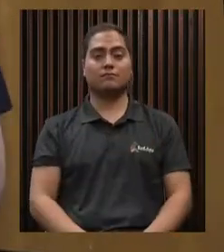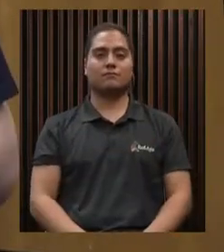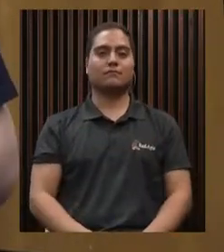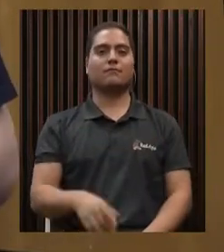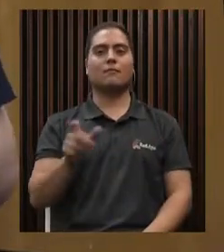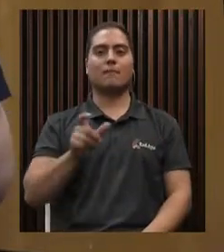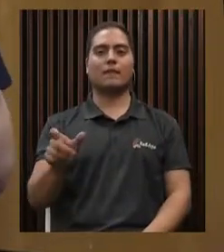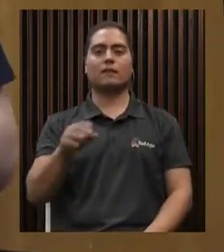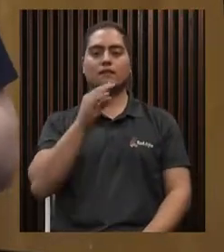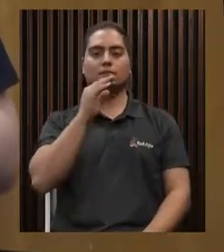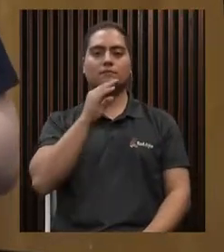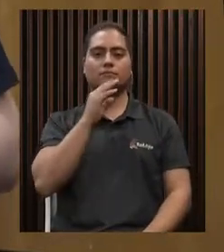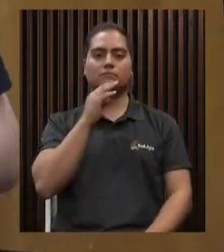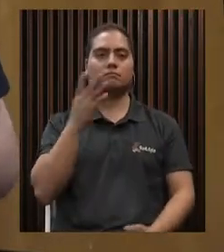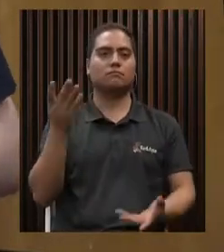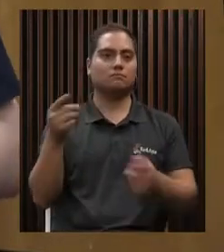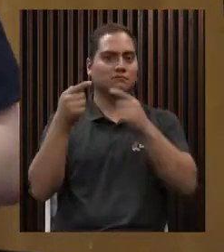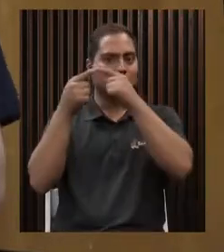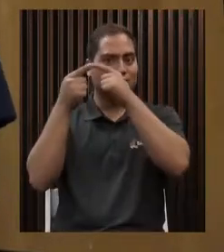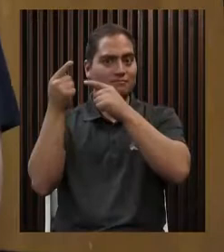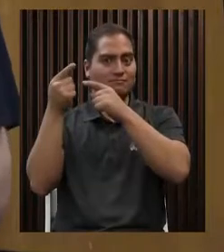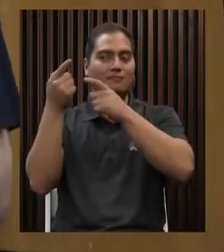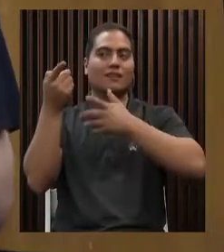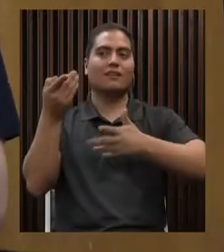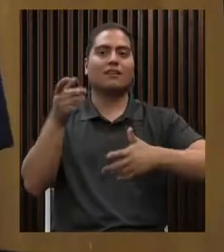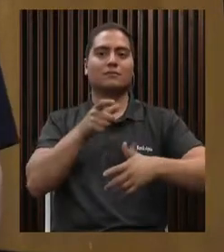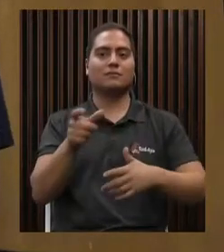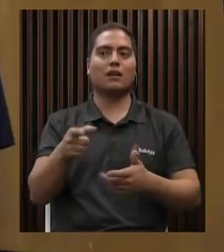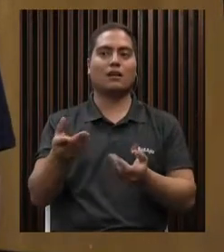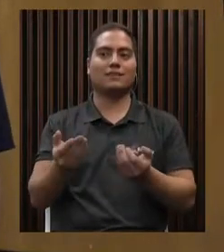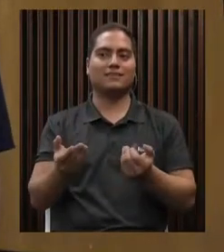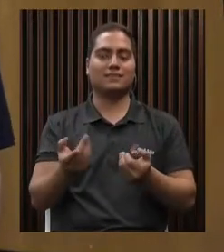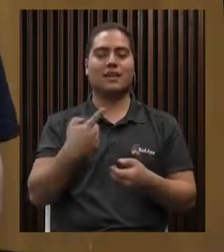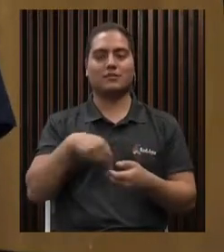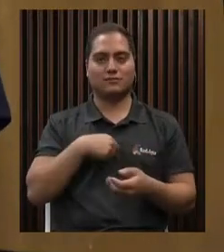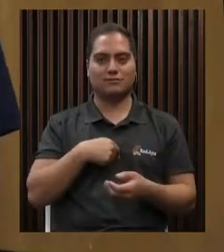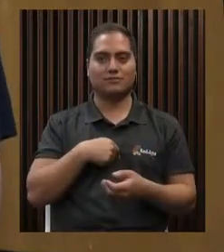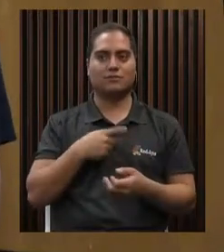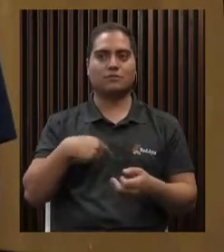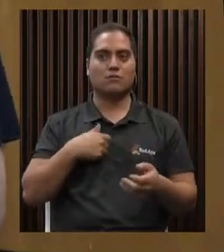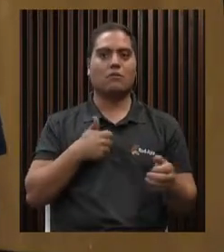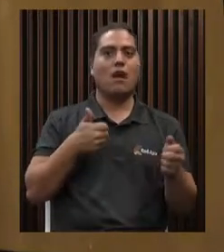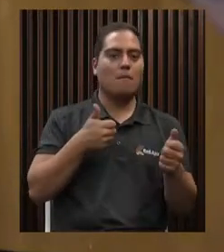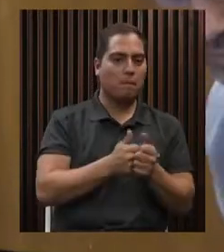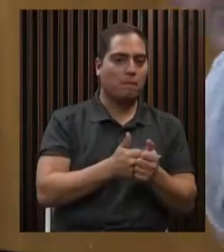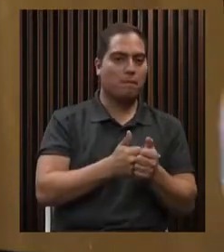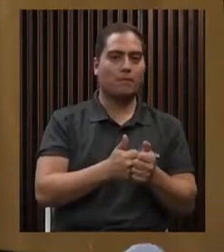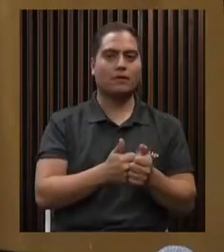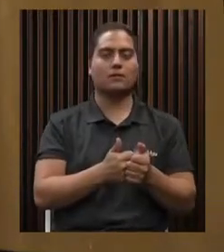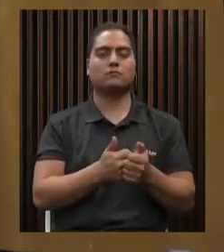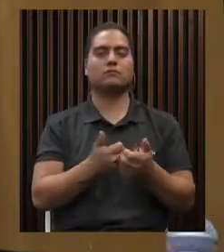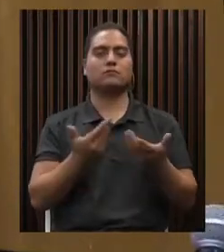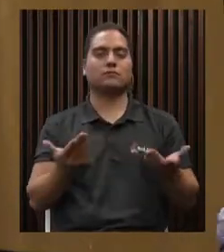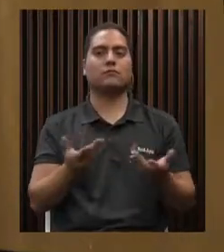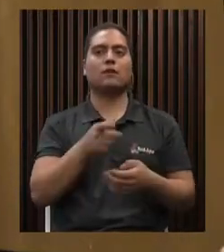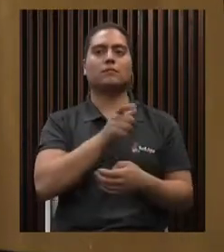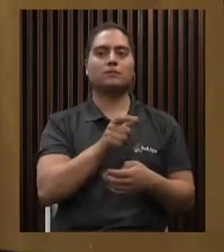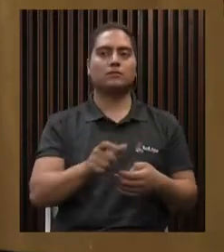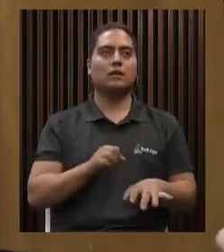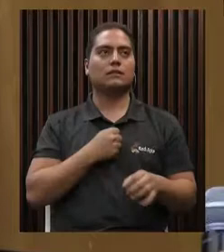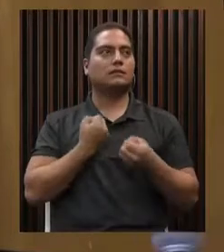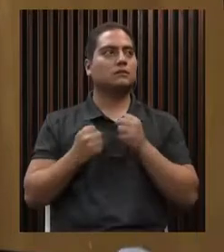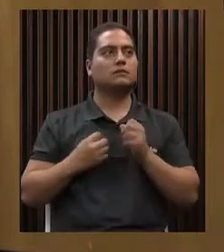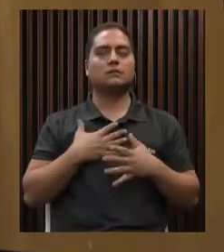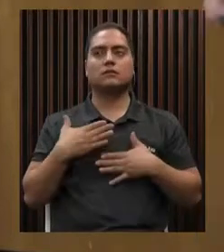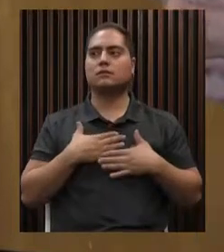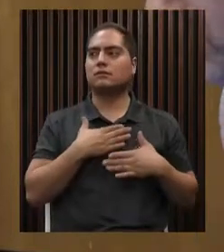tipo de enfermedad mental, ¿qué necesitan de nosotros? ¿Cómo podemos apoyarlos? Apoyar a las personas que tienen ansiedad o que a lo